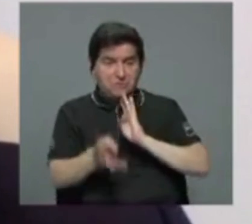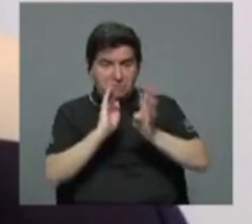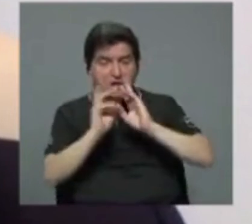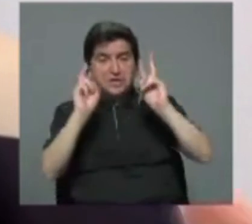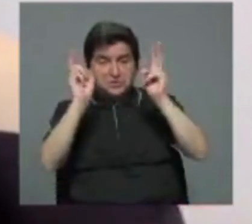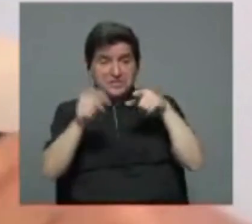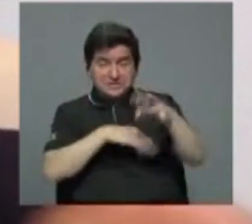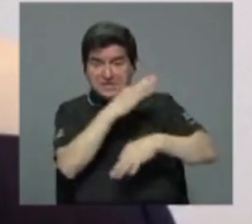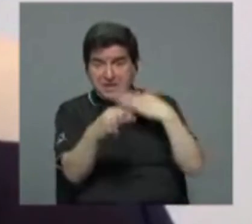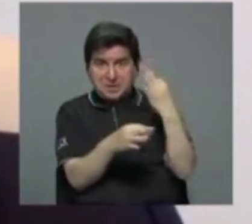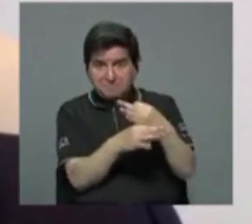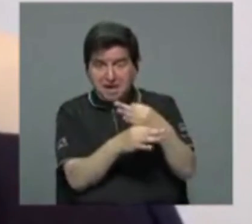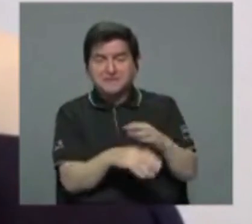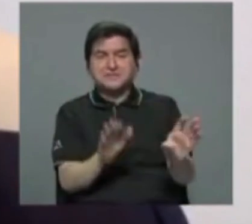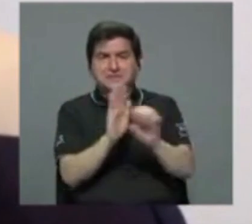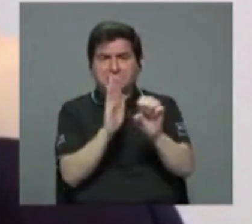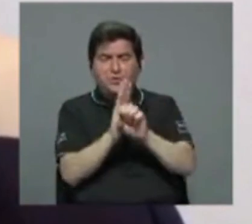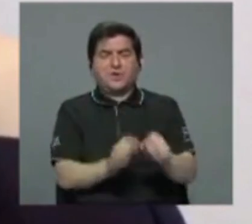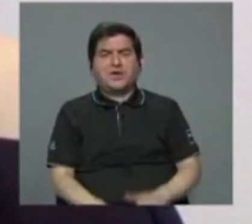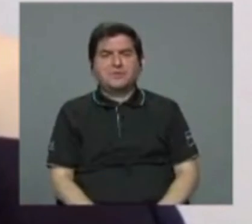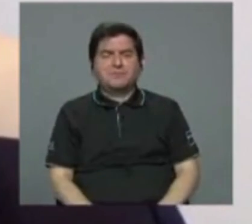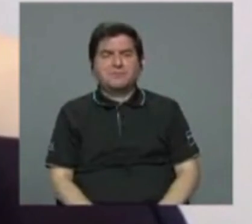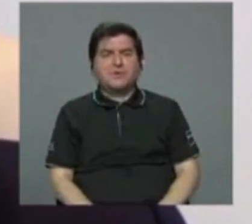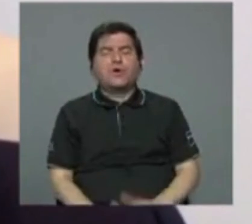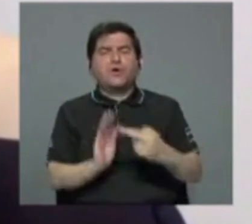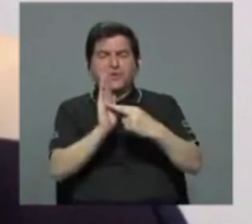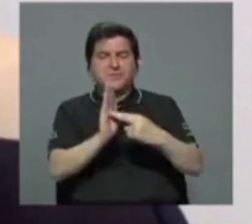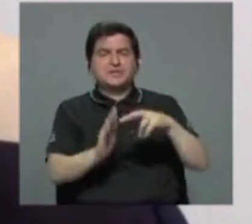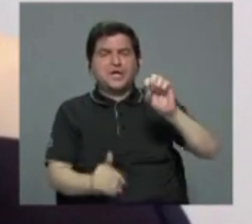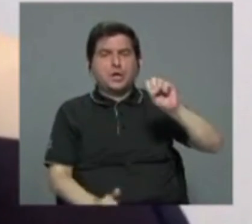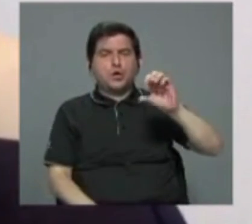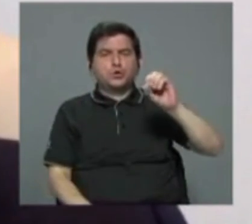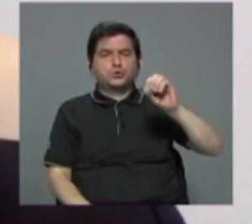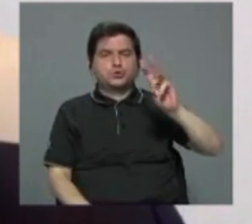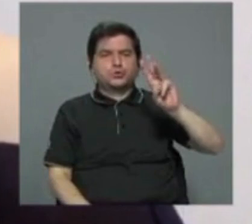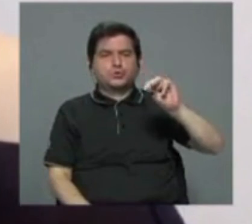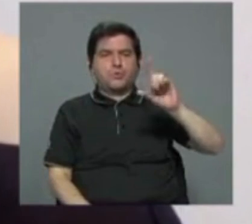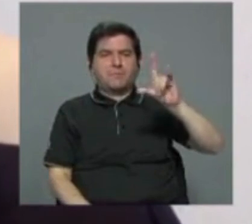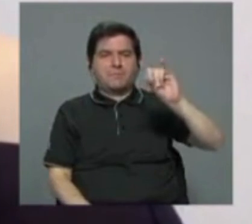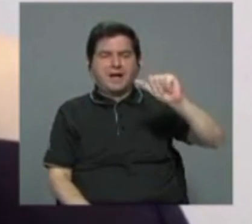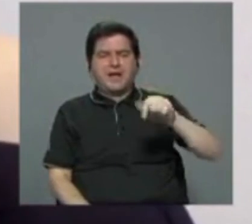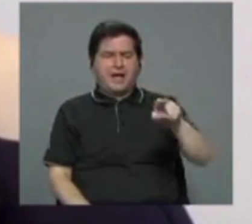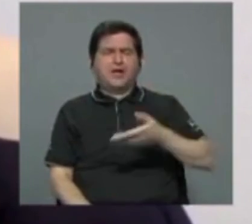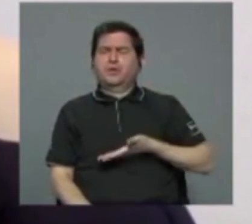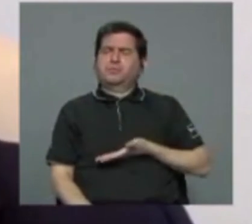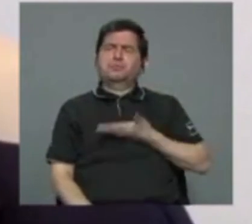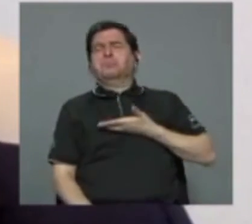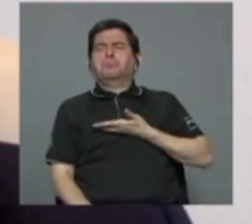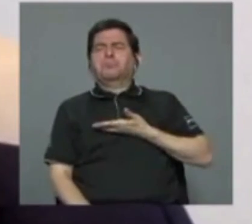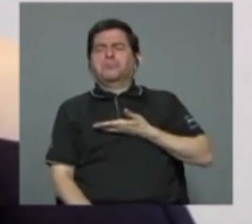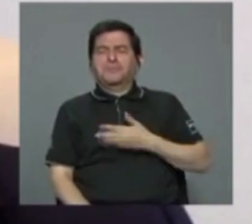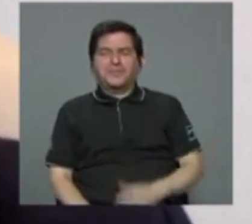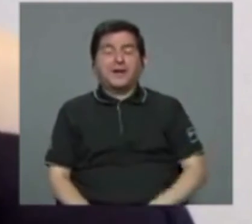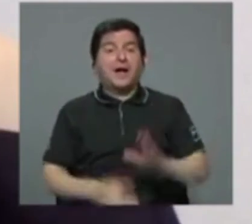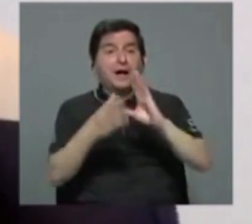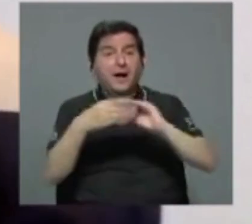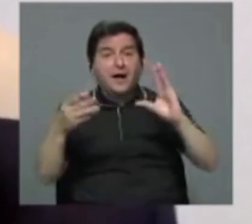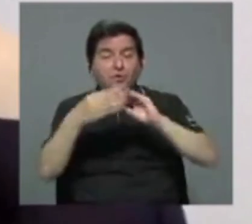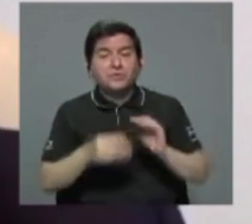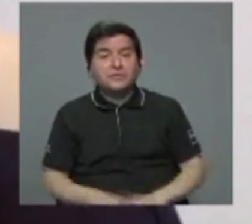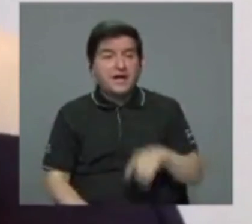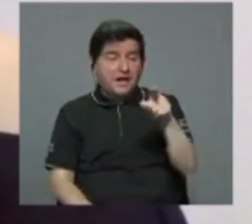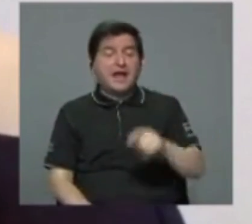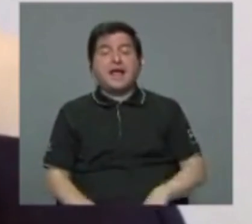temas como estos. Y por ejemplo, el delegado de Somalia llegó muy orondo, muy orgulloso, a contarnos que él